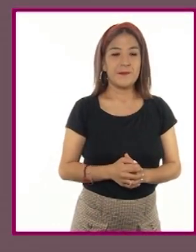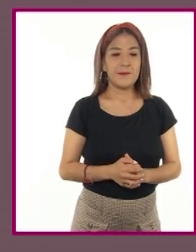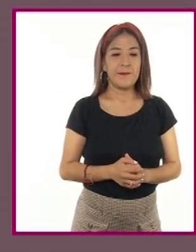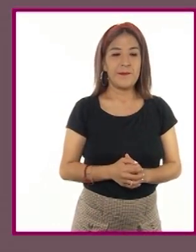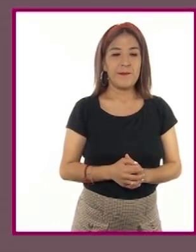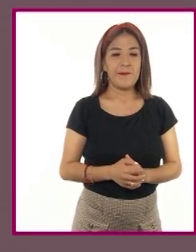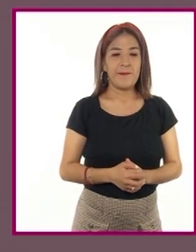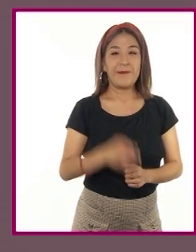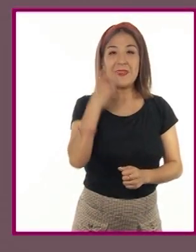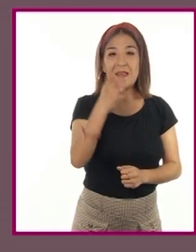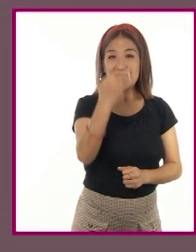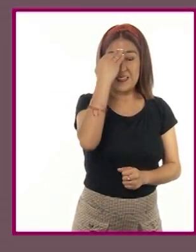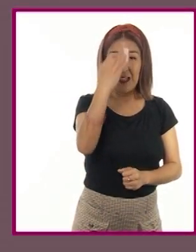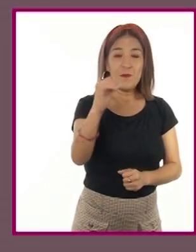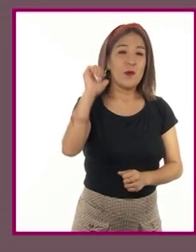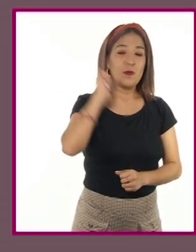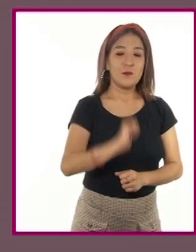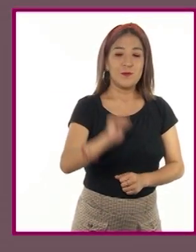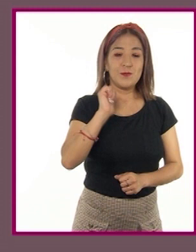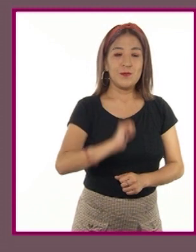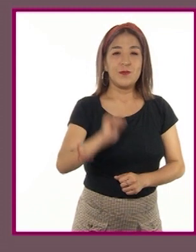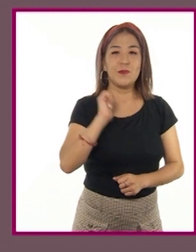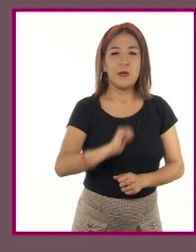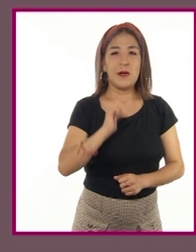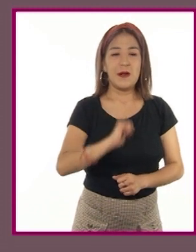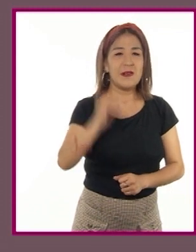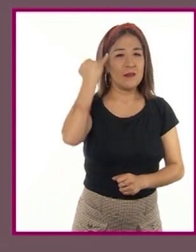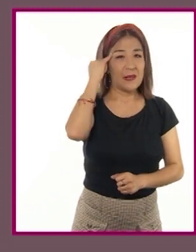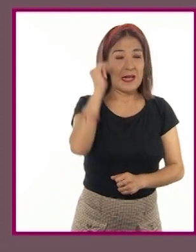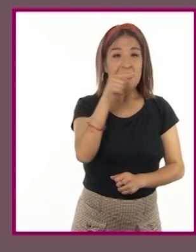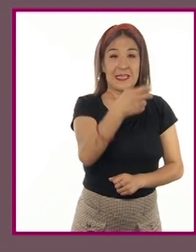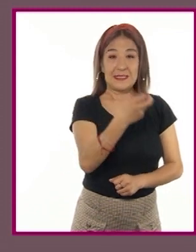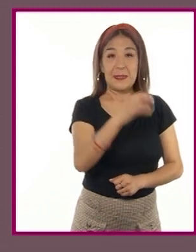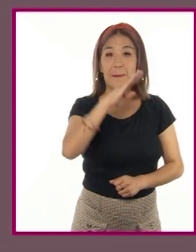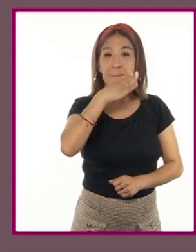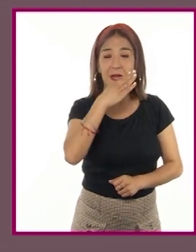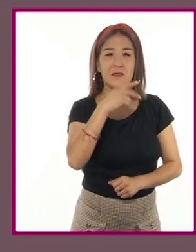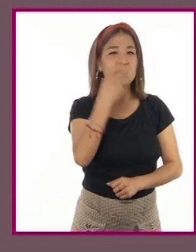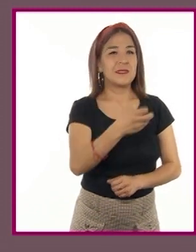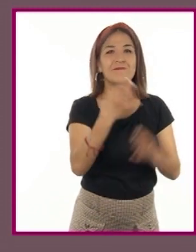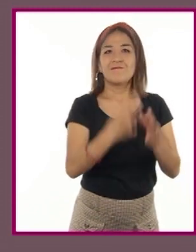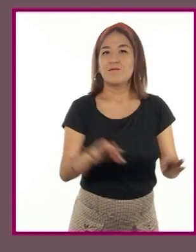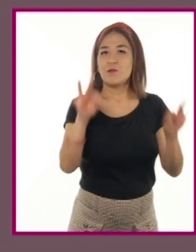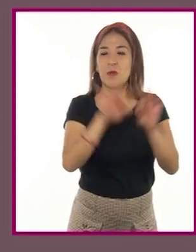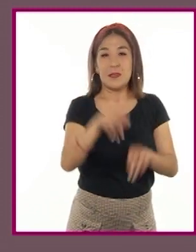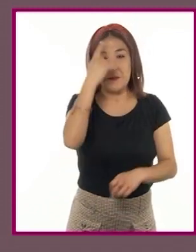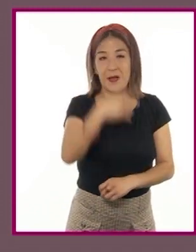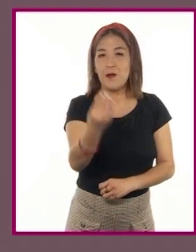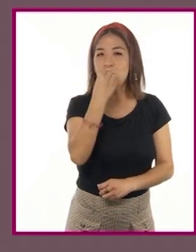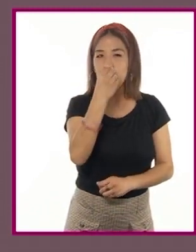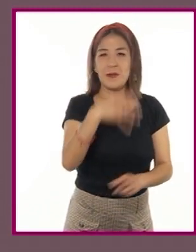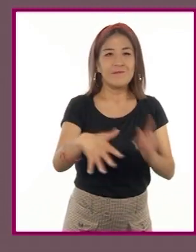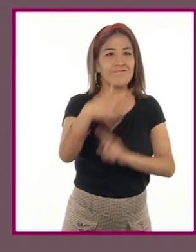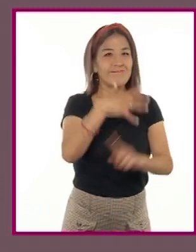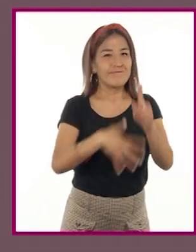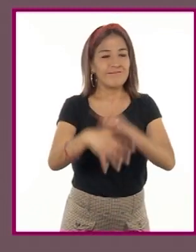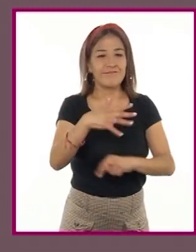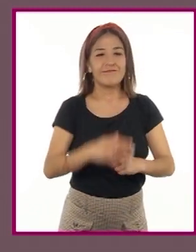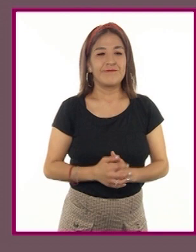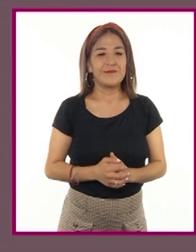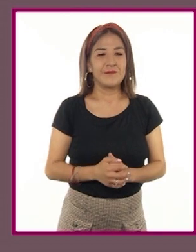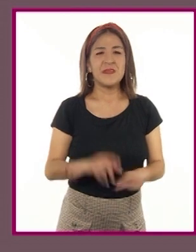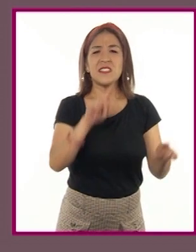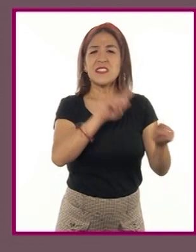Desde la época prehispánica, el maíz es un alimento fundamental en nuestra alimentación. En las